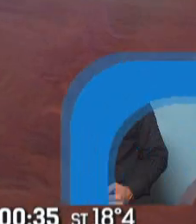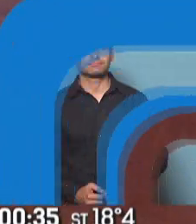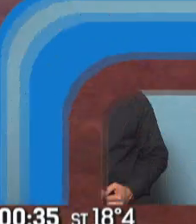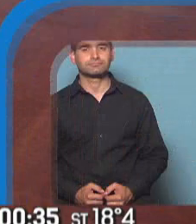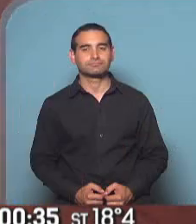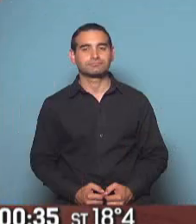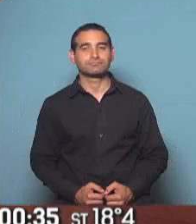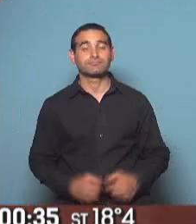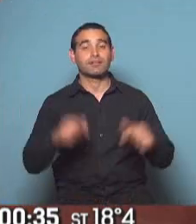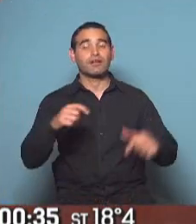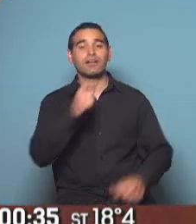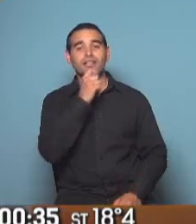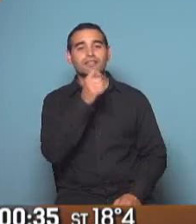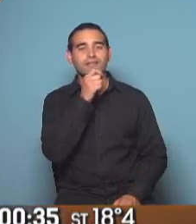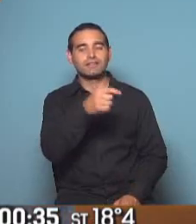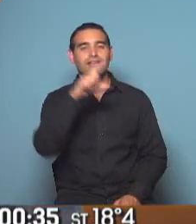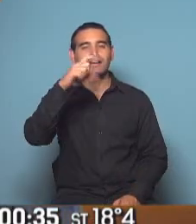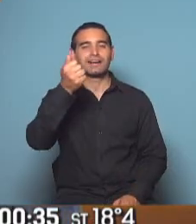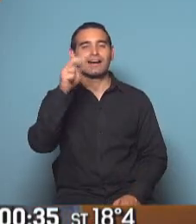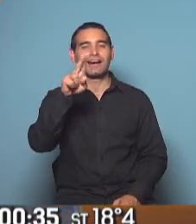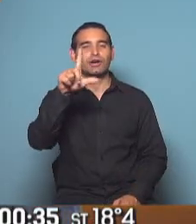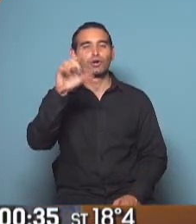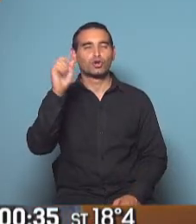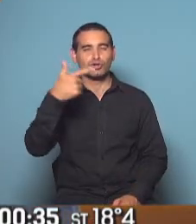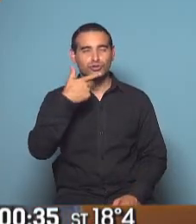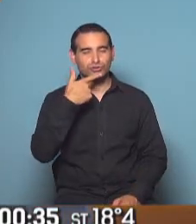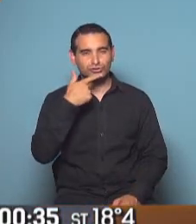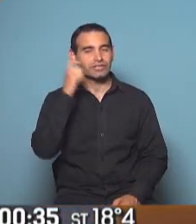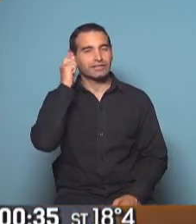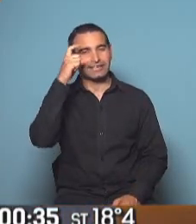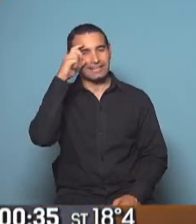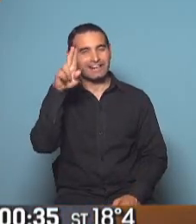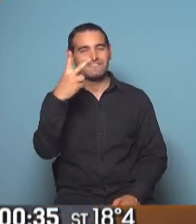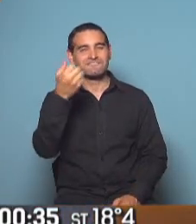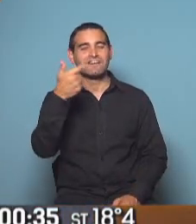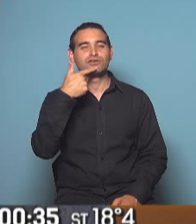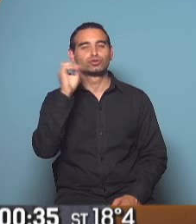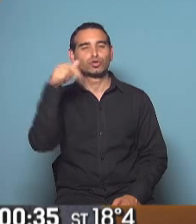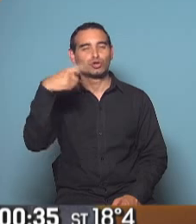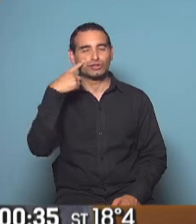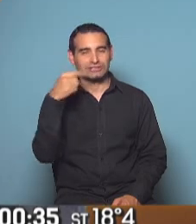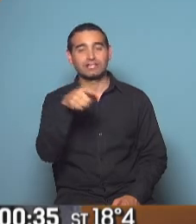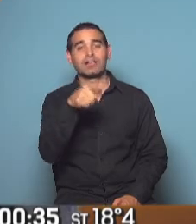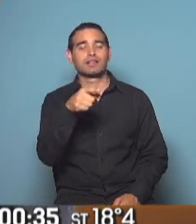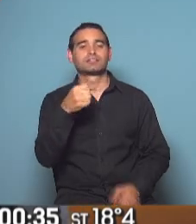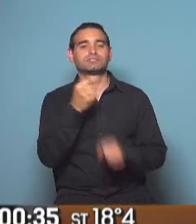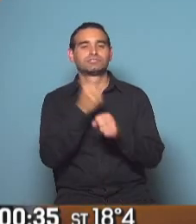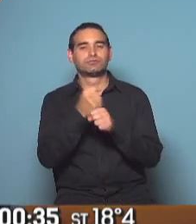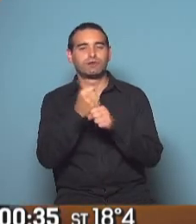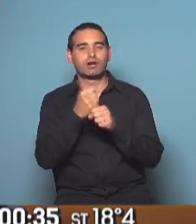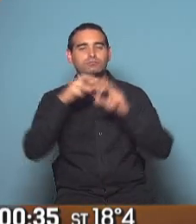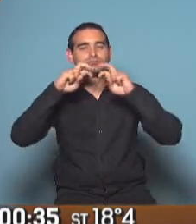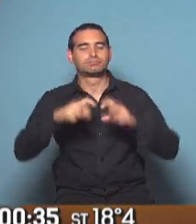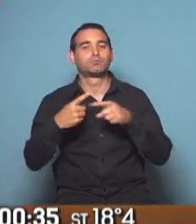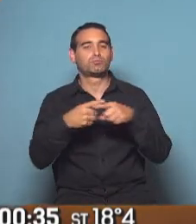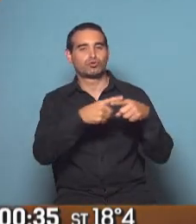Ahora estamos con Carlos Gervasoni, es politólogo, profesor de la Universidad Di Itela y que realiza